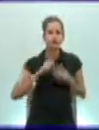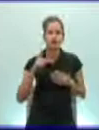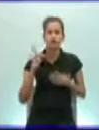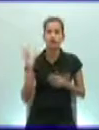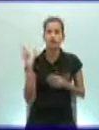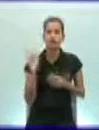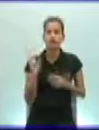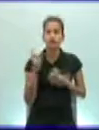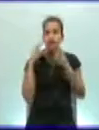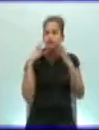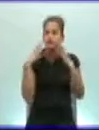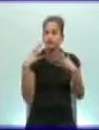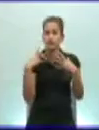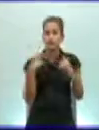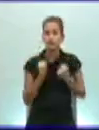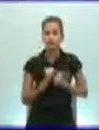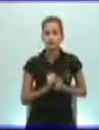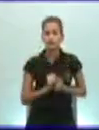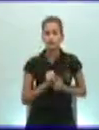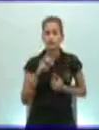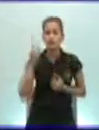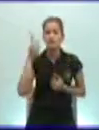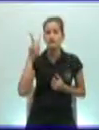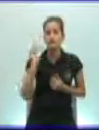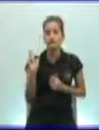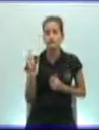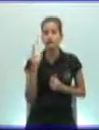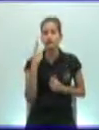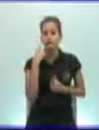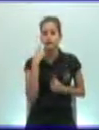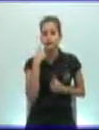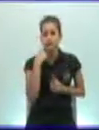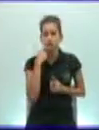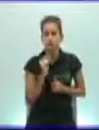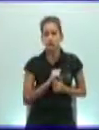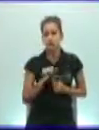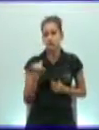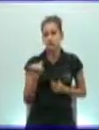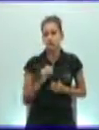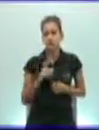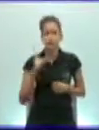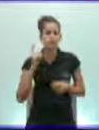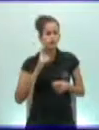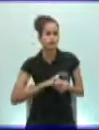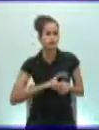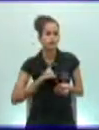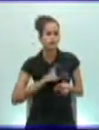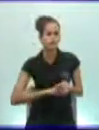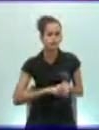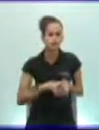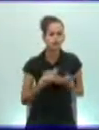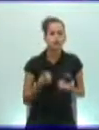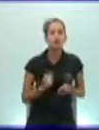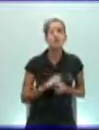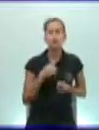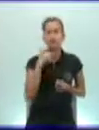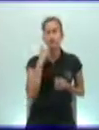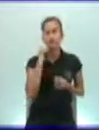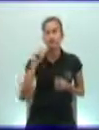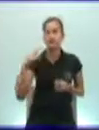tan importante que es el verbo, para conocer también sobre los tiempos en que están expresados. Lo haremos en